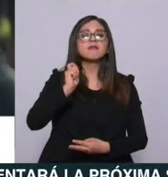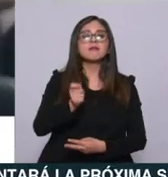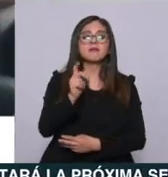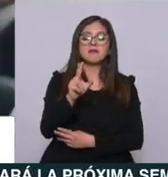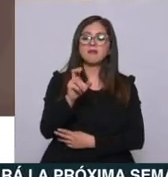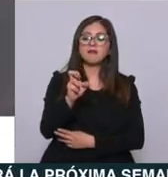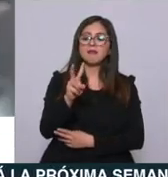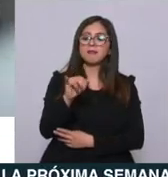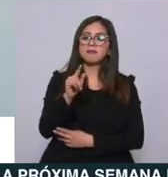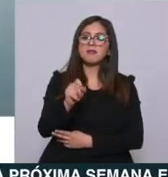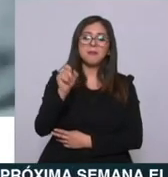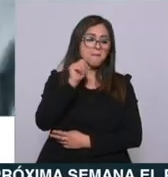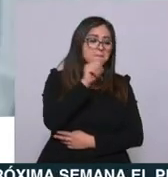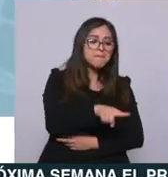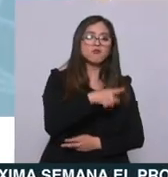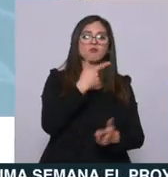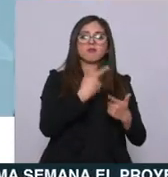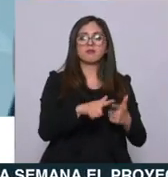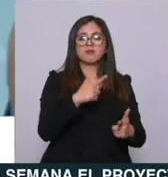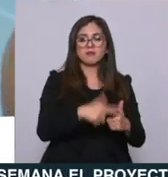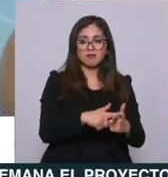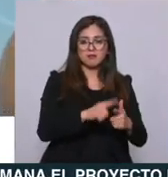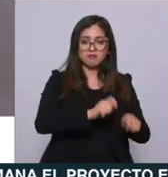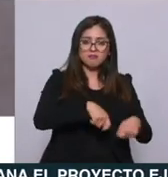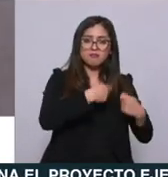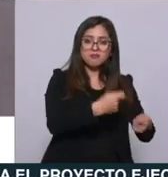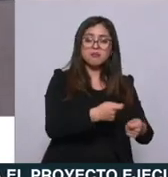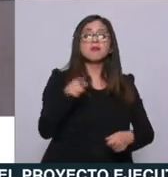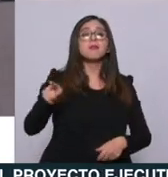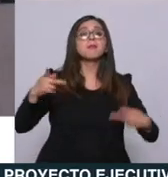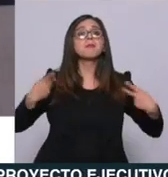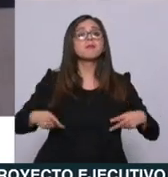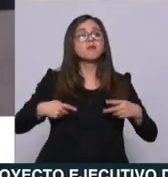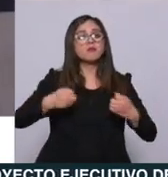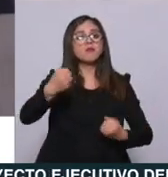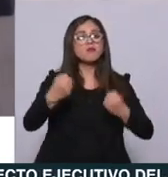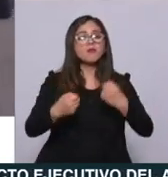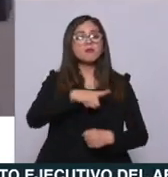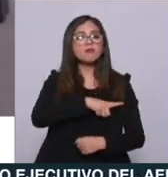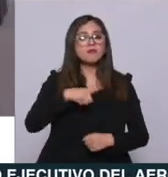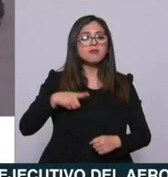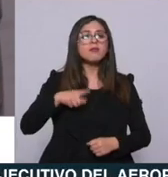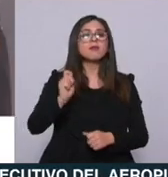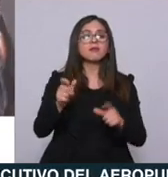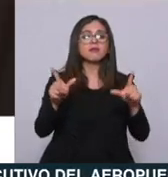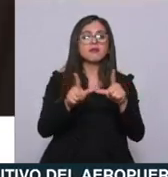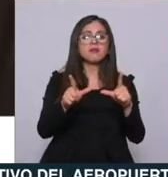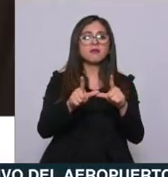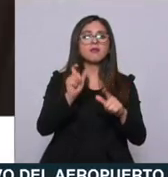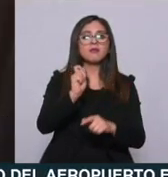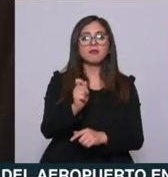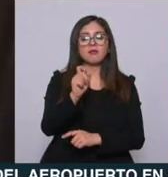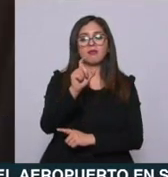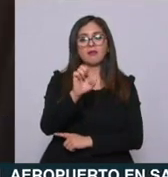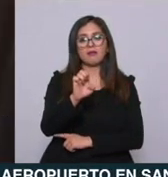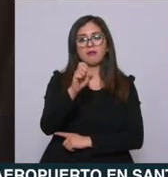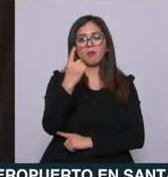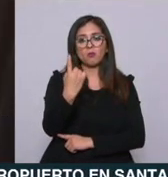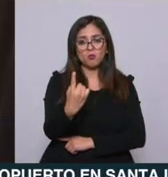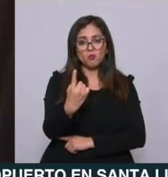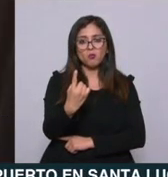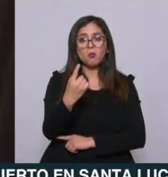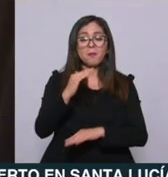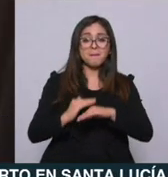los taxistas concesionados. Además, sus conductores deberán contar con la licencia de conducir tipo E1, sin